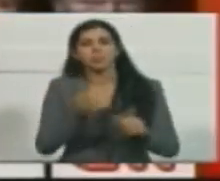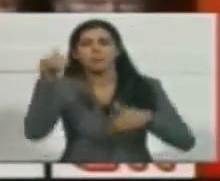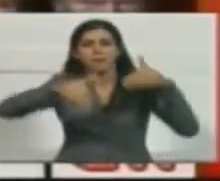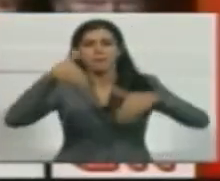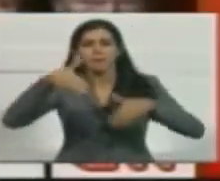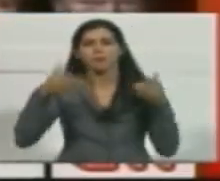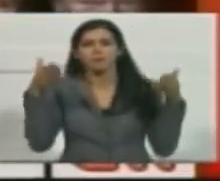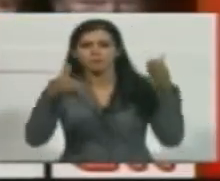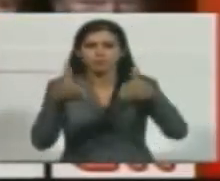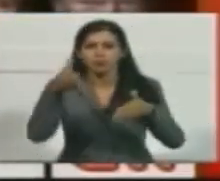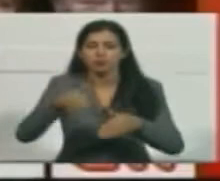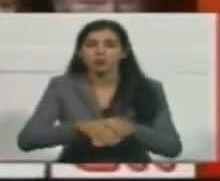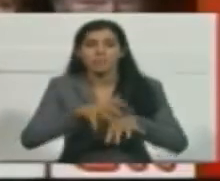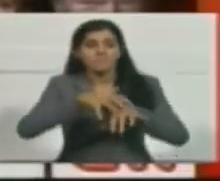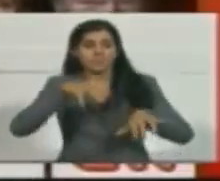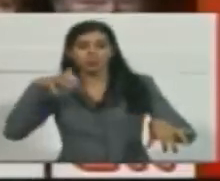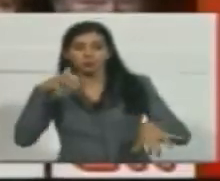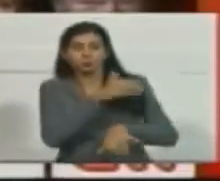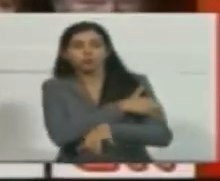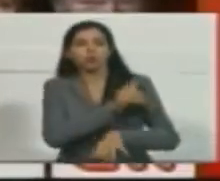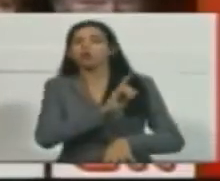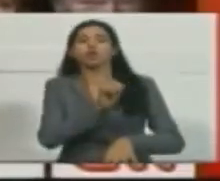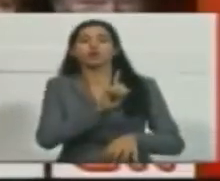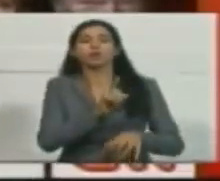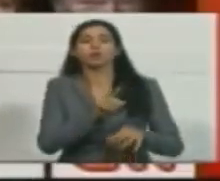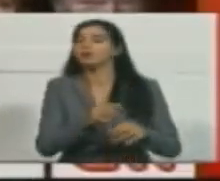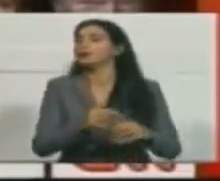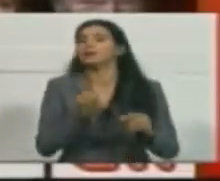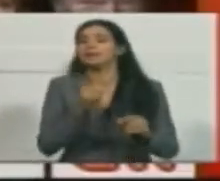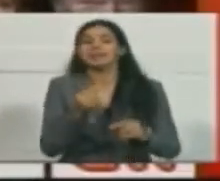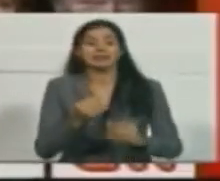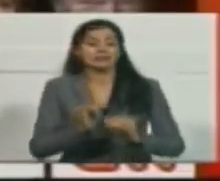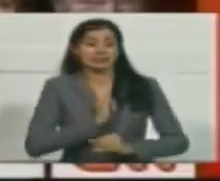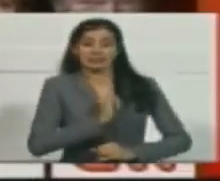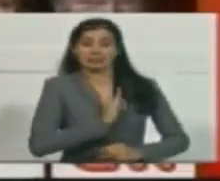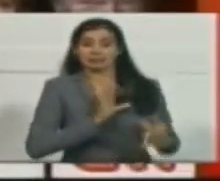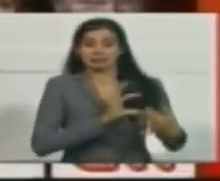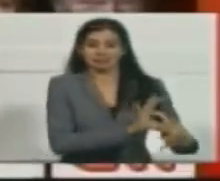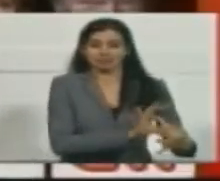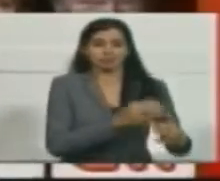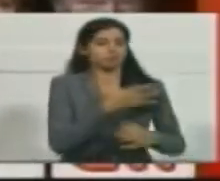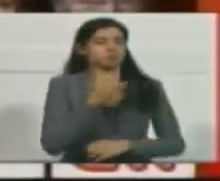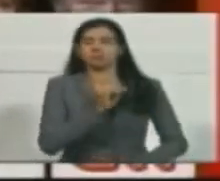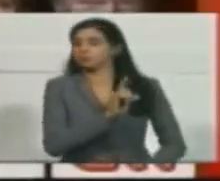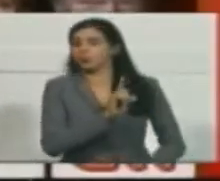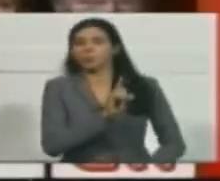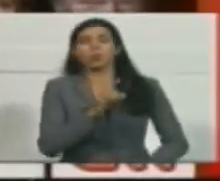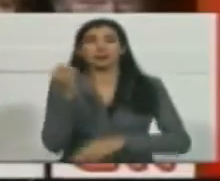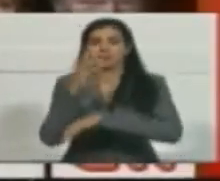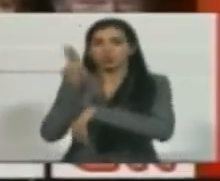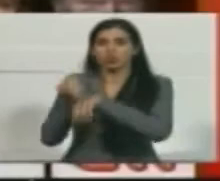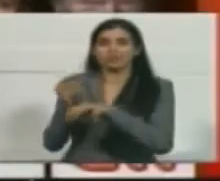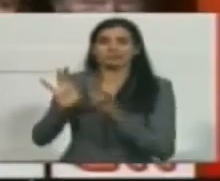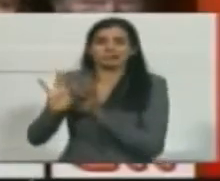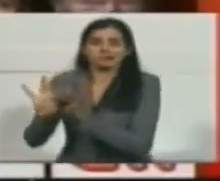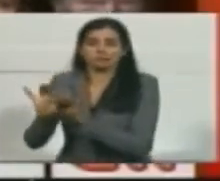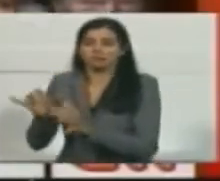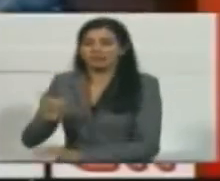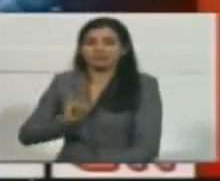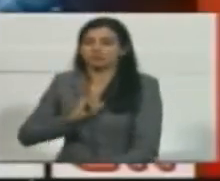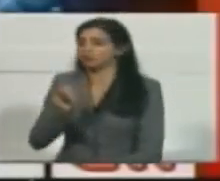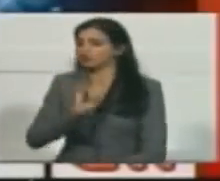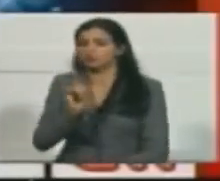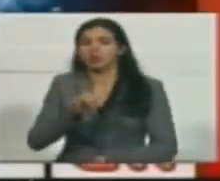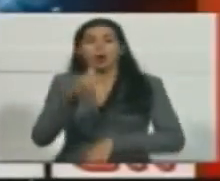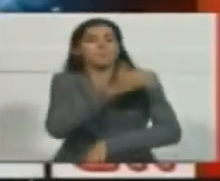esa mayoría no necesariamente está representada ni en la MUT ni en la Asamblea Nacional. La oposición